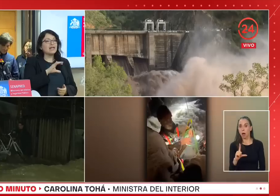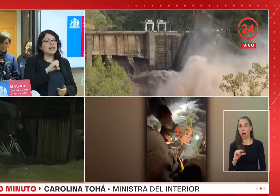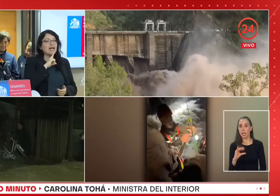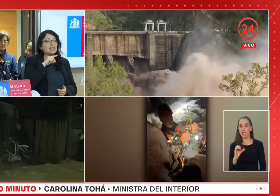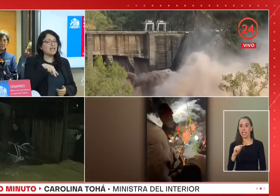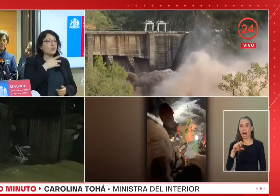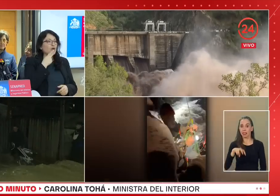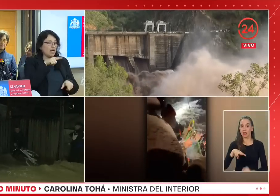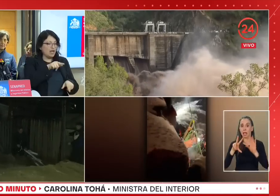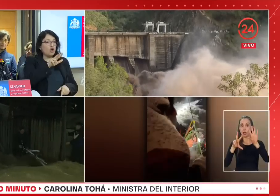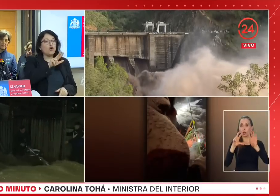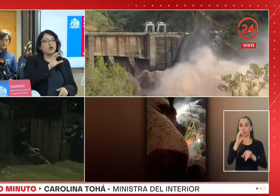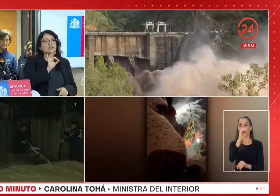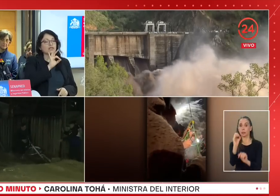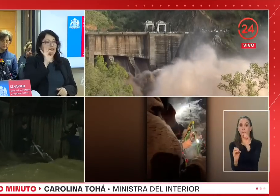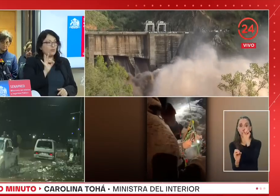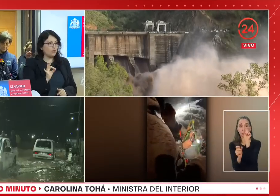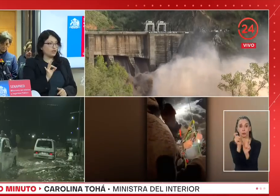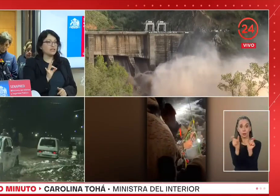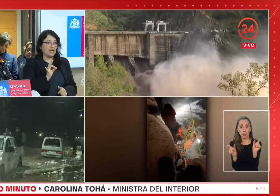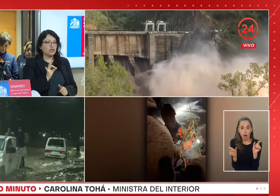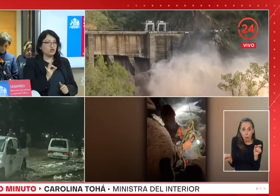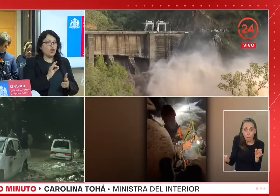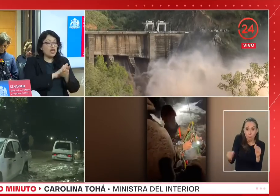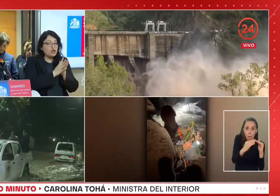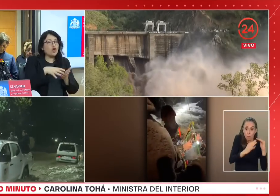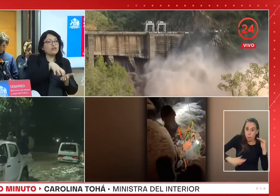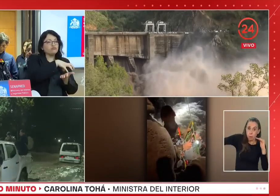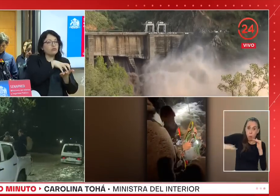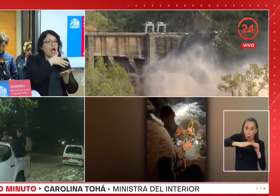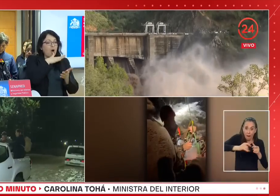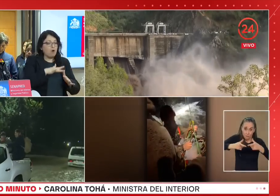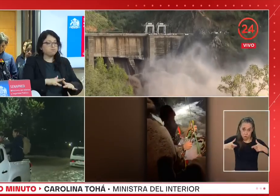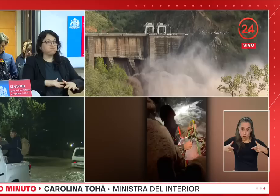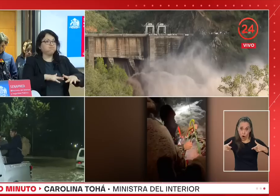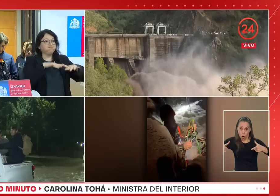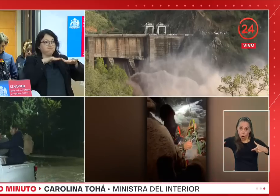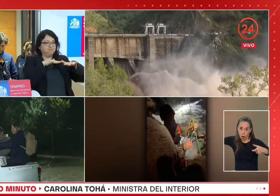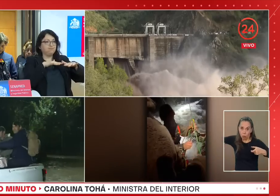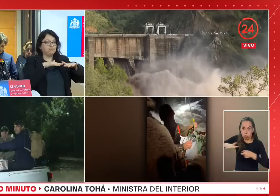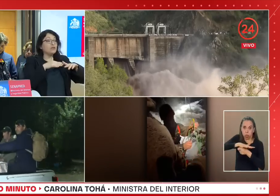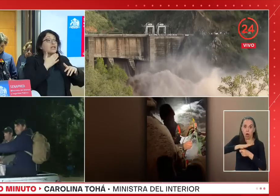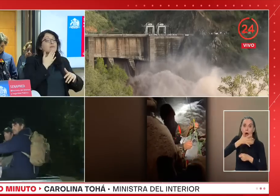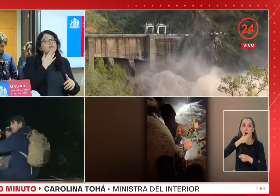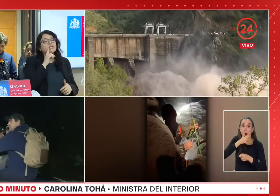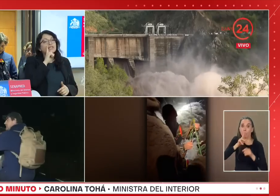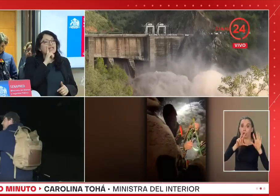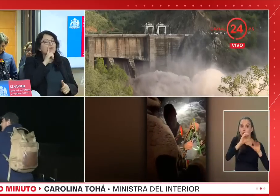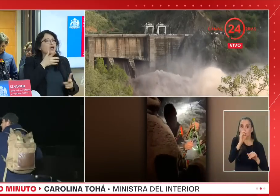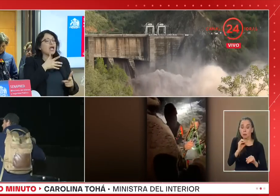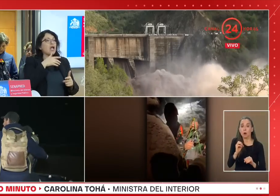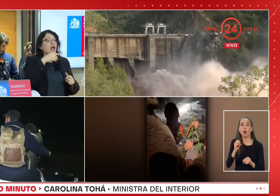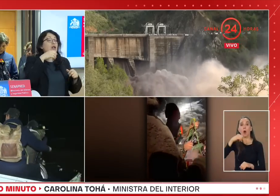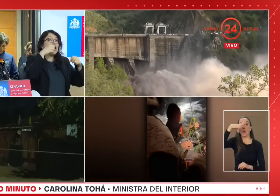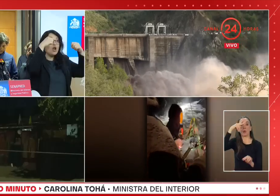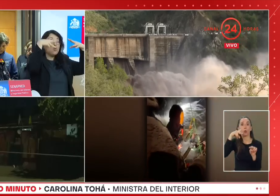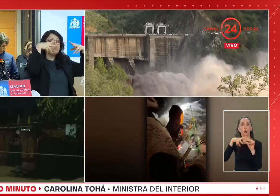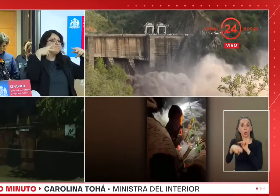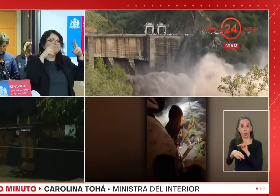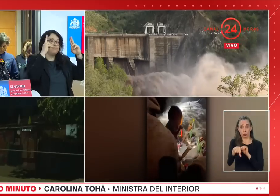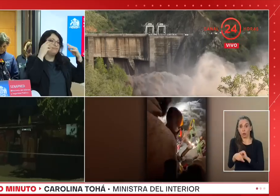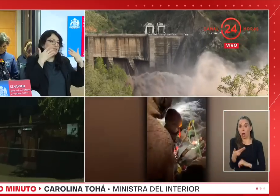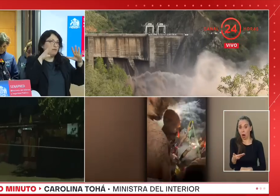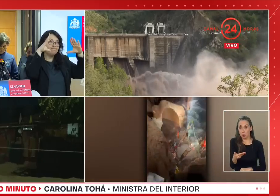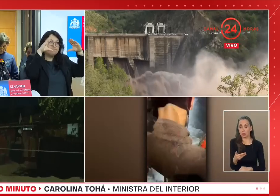donde tenemos el 80% del pueblo que Está inundado donde tenemos también un corte de luz que está en